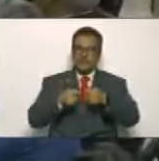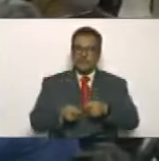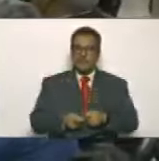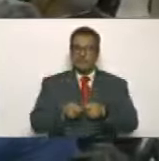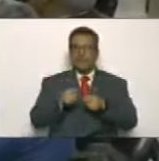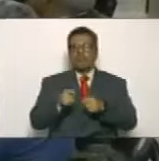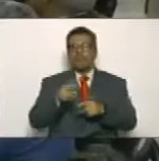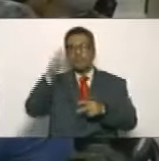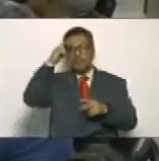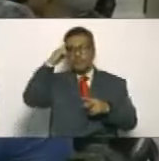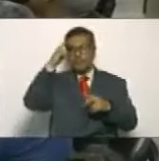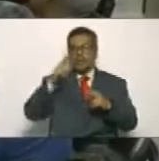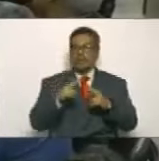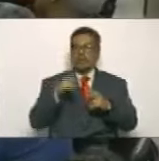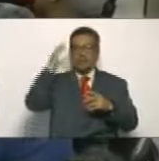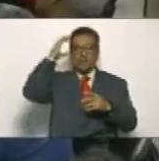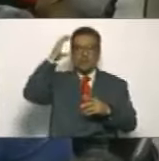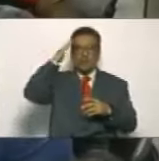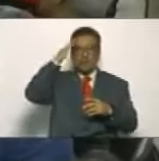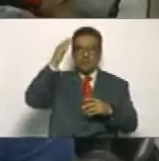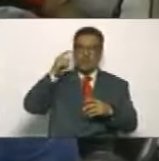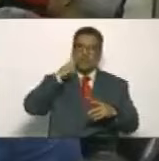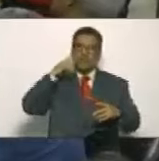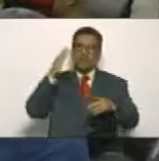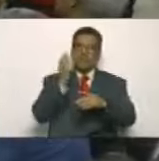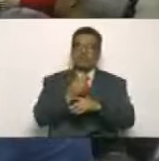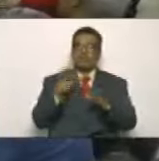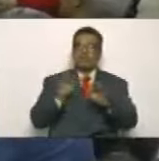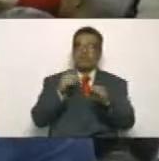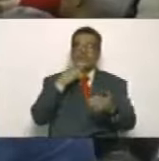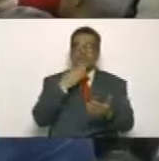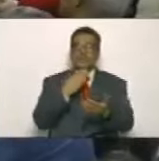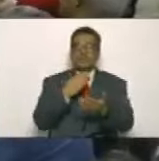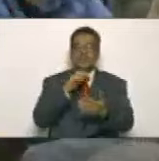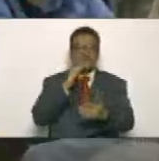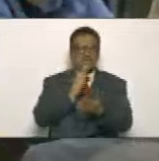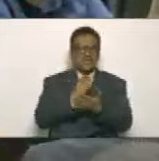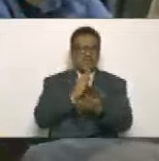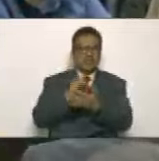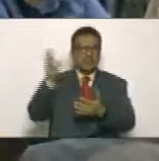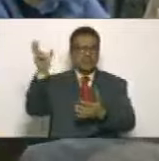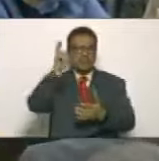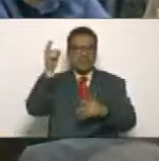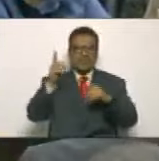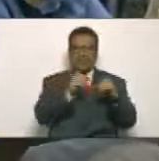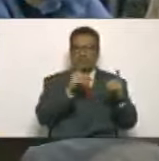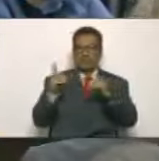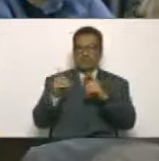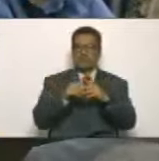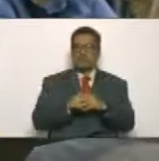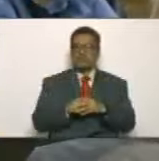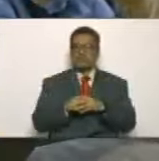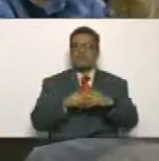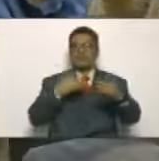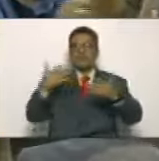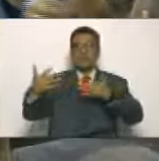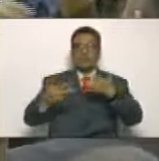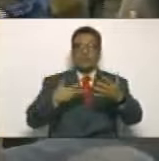con ese conocimiento, sin ofender. Yo siempre oigo con ese diálogo.